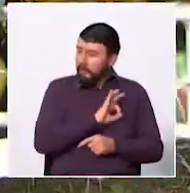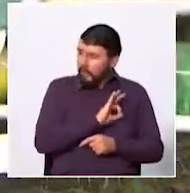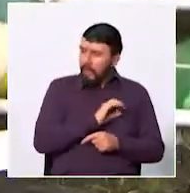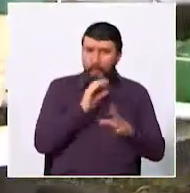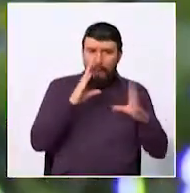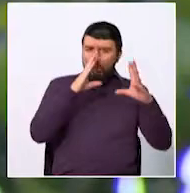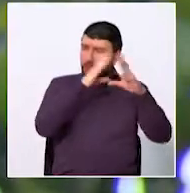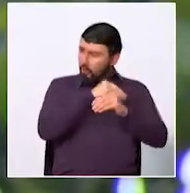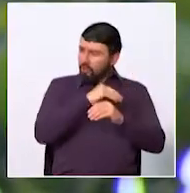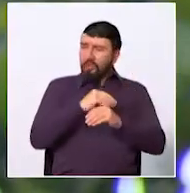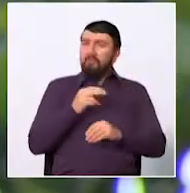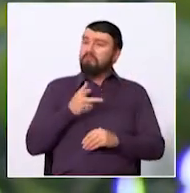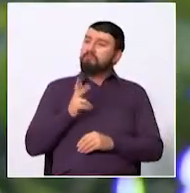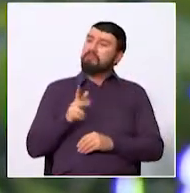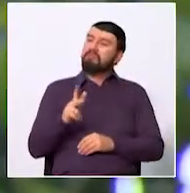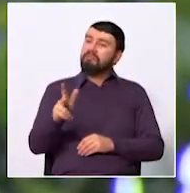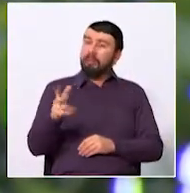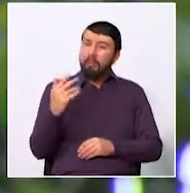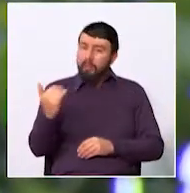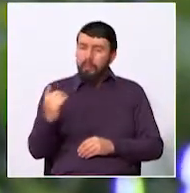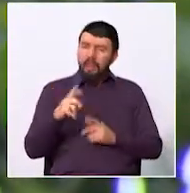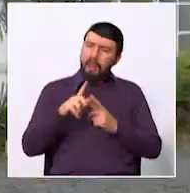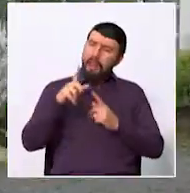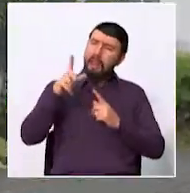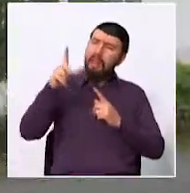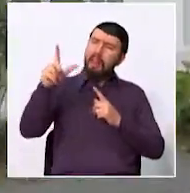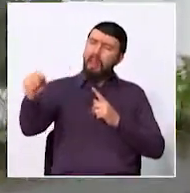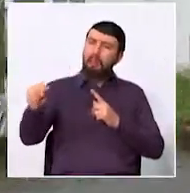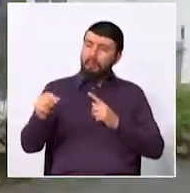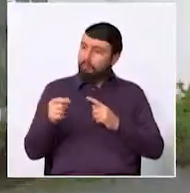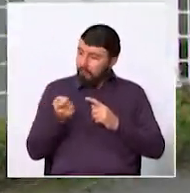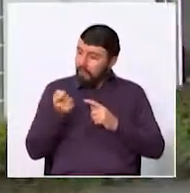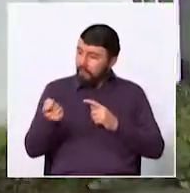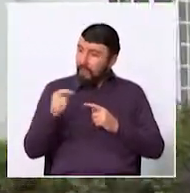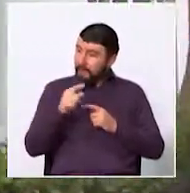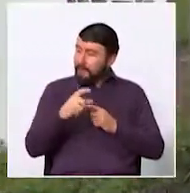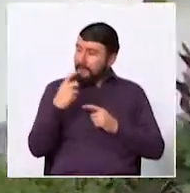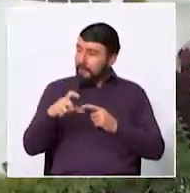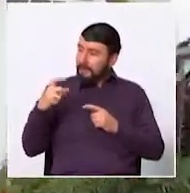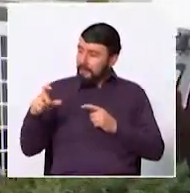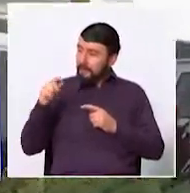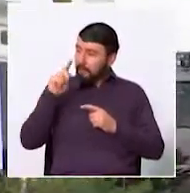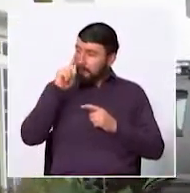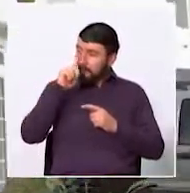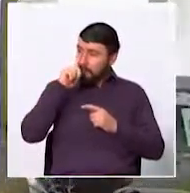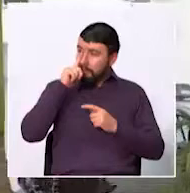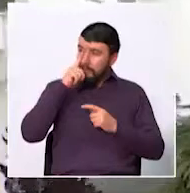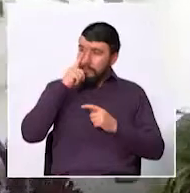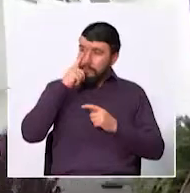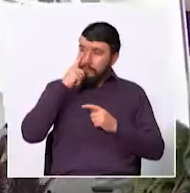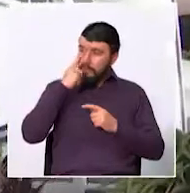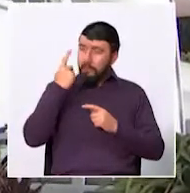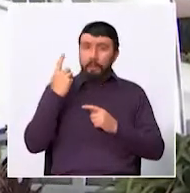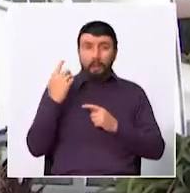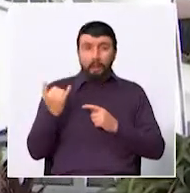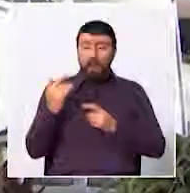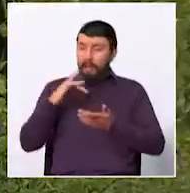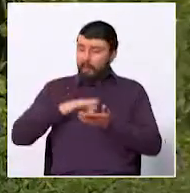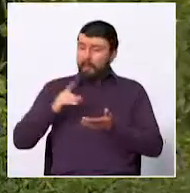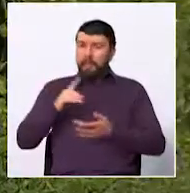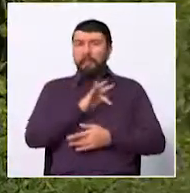a un sitio más apartado cerca a chinchiná donde hacen terapias para el alma